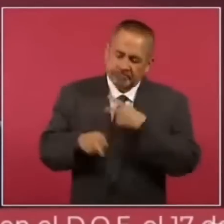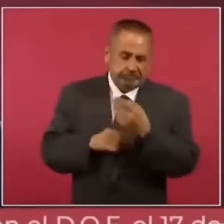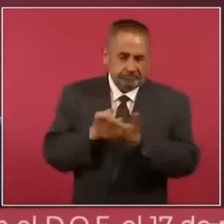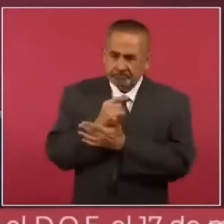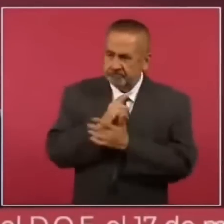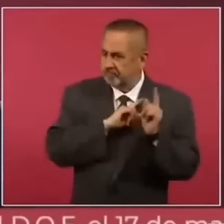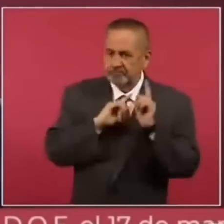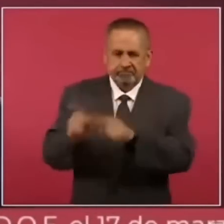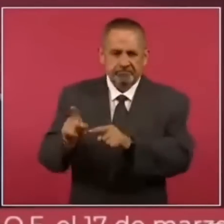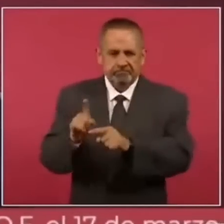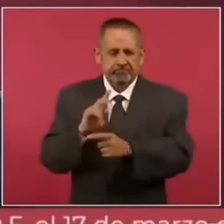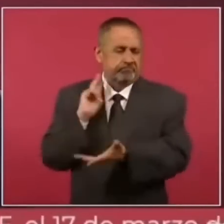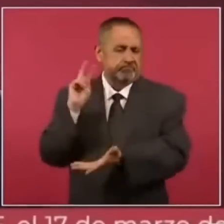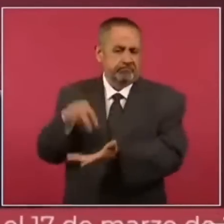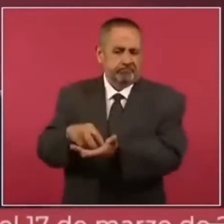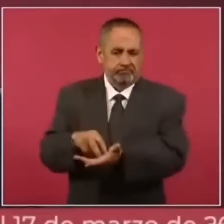y